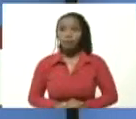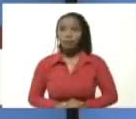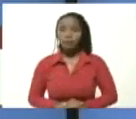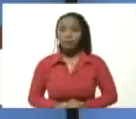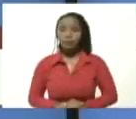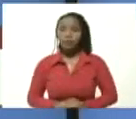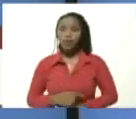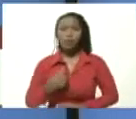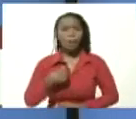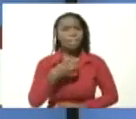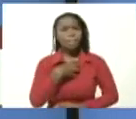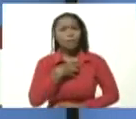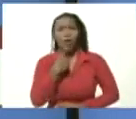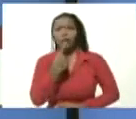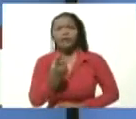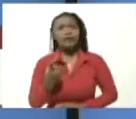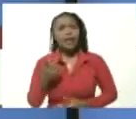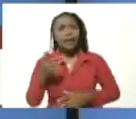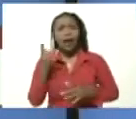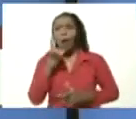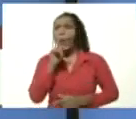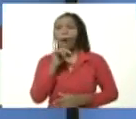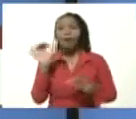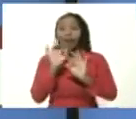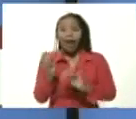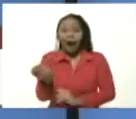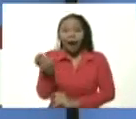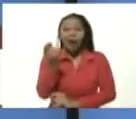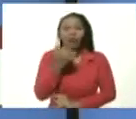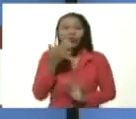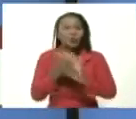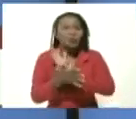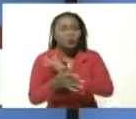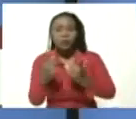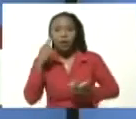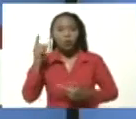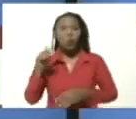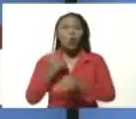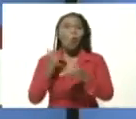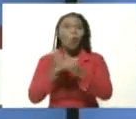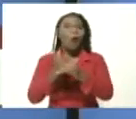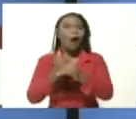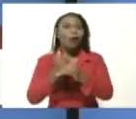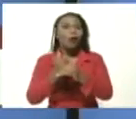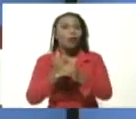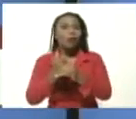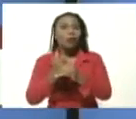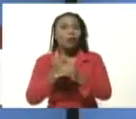No puedo decirte que no haya ni un caso, eso sería absolutamente